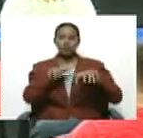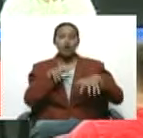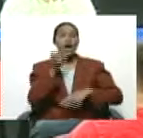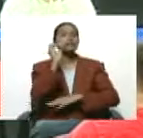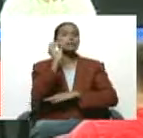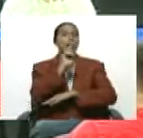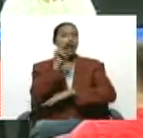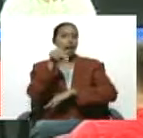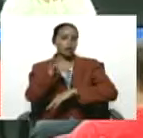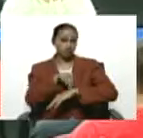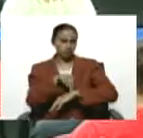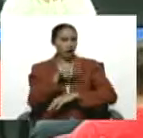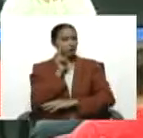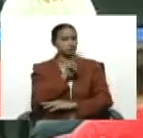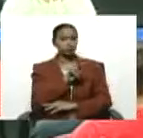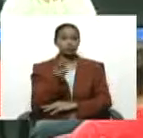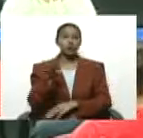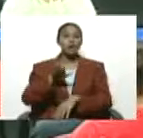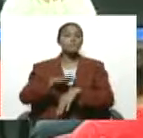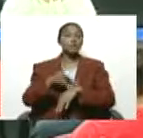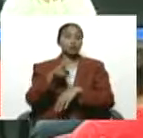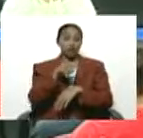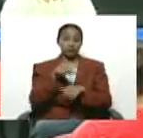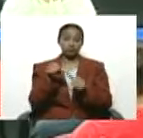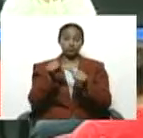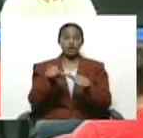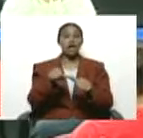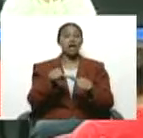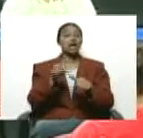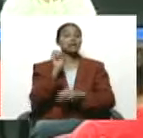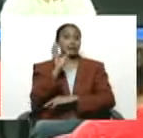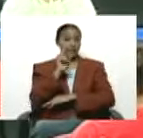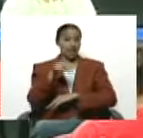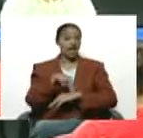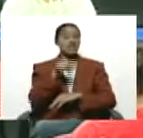los que están en la asamblea ahorita participaron al golpe de Estado del 2002.